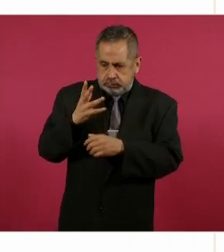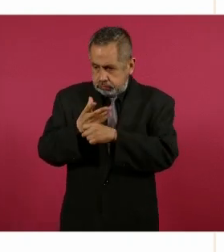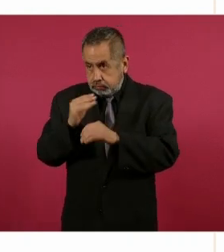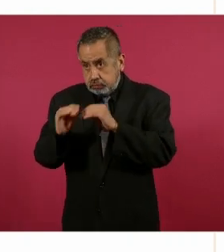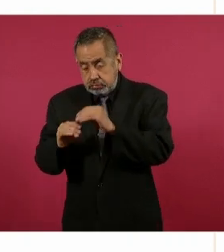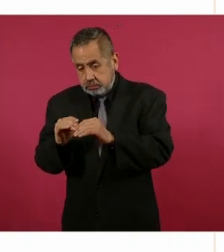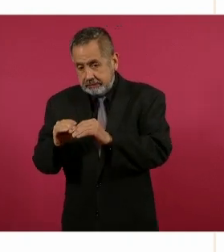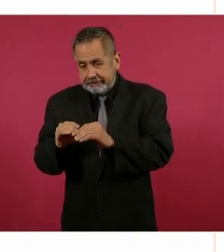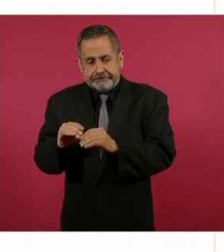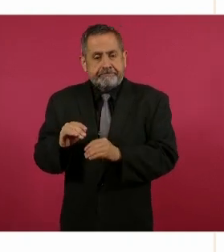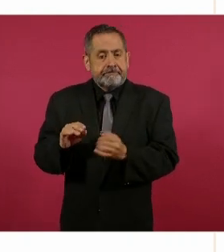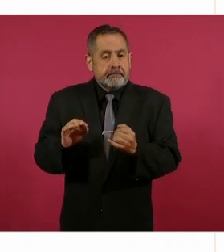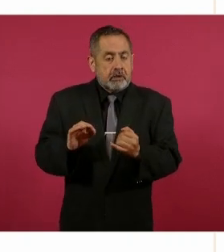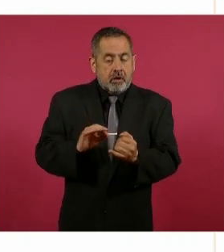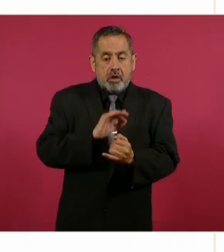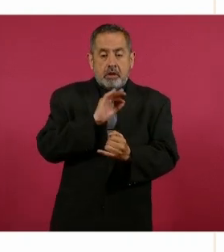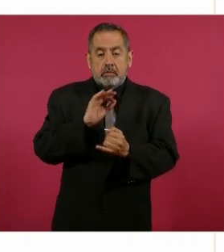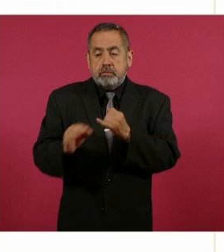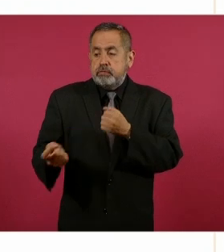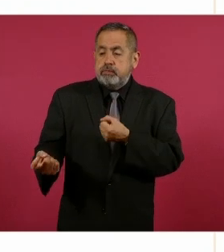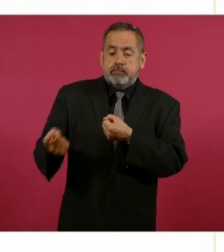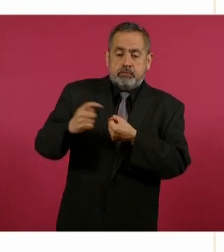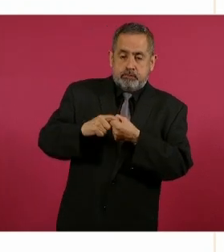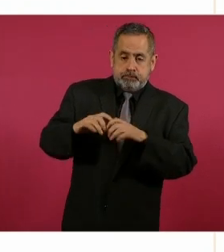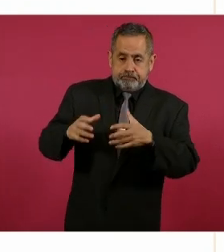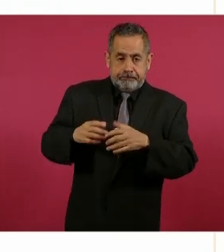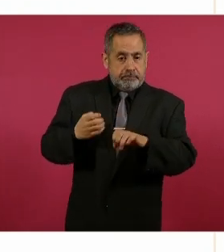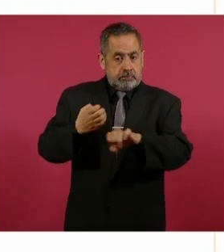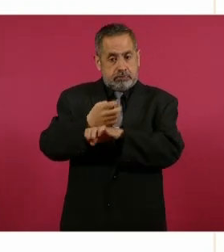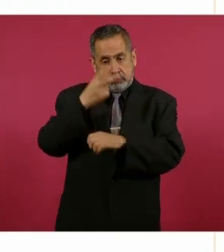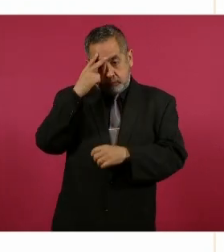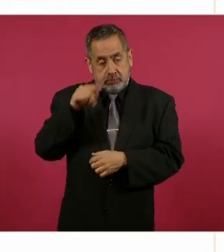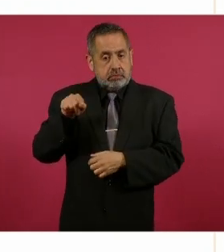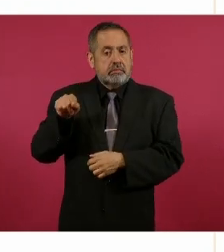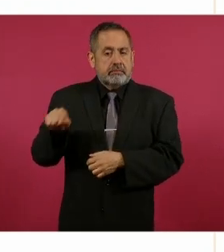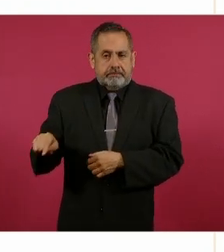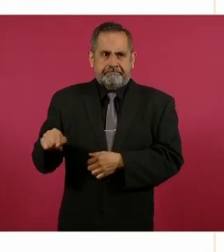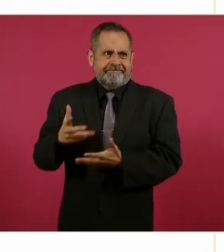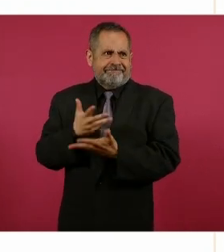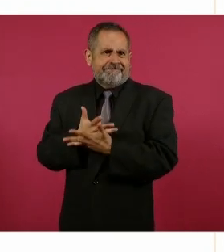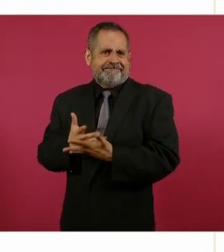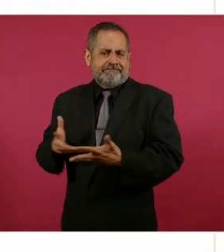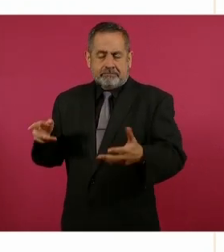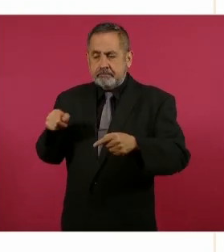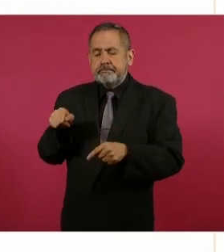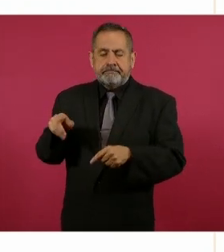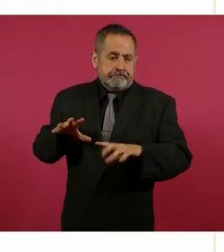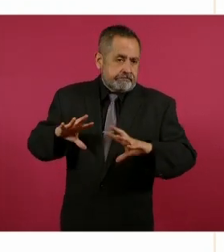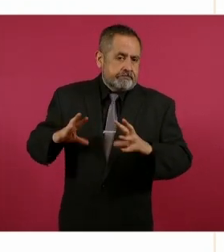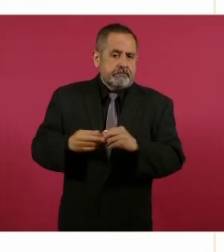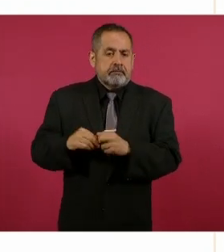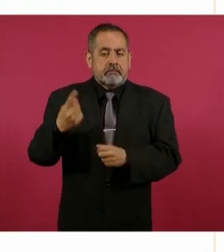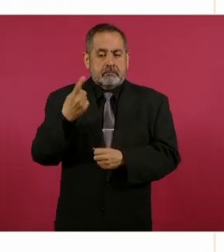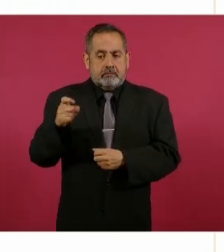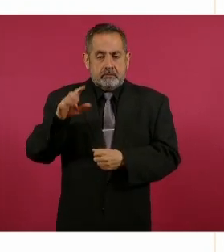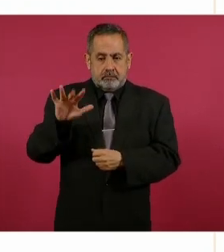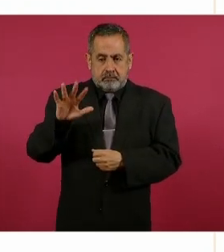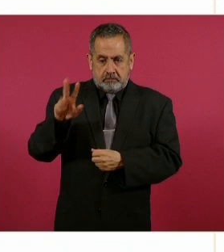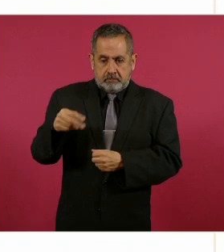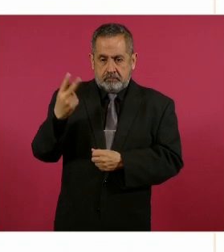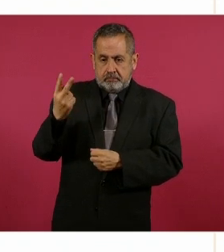el último estado en entrar a la federalización, el Estado de México, un estado tan grande, 152 quirófanos, de los